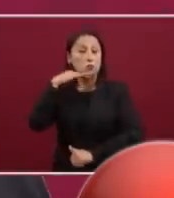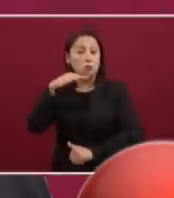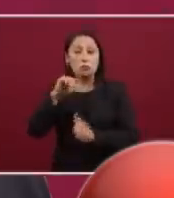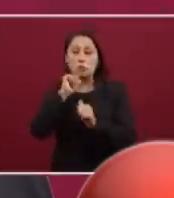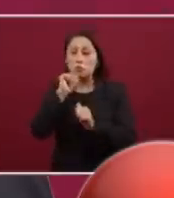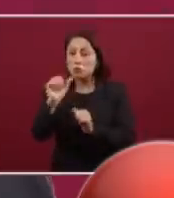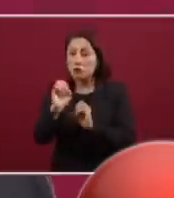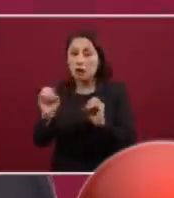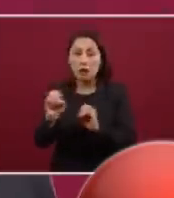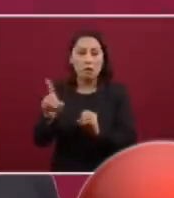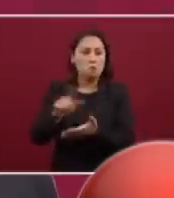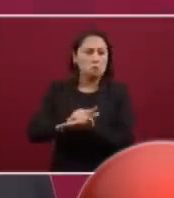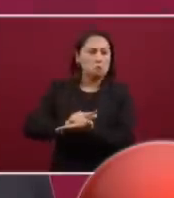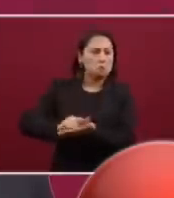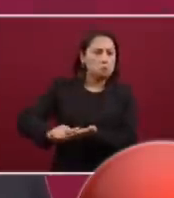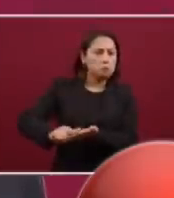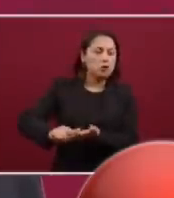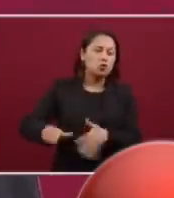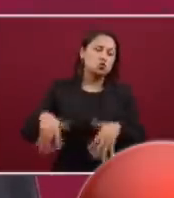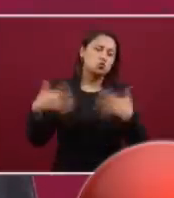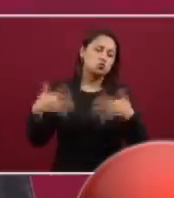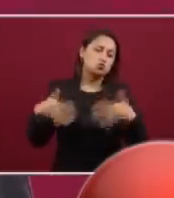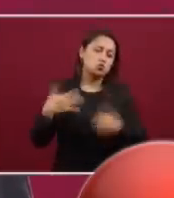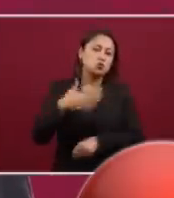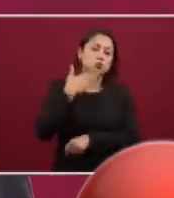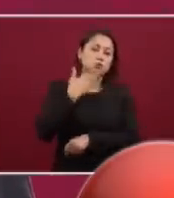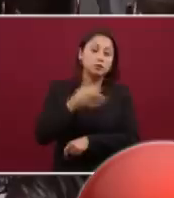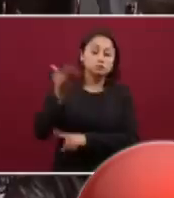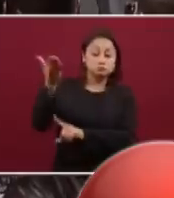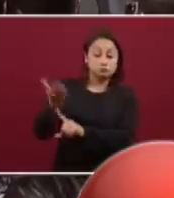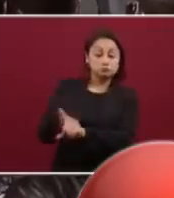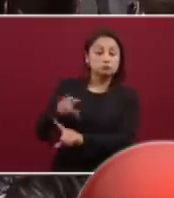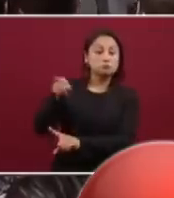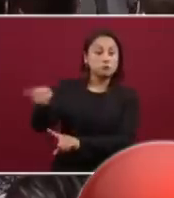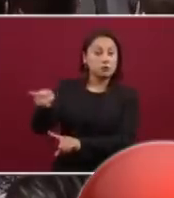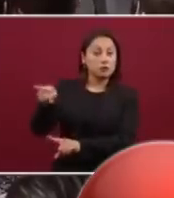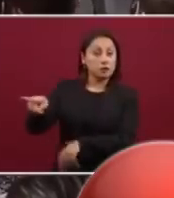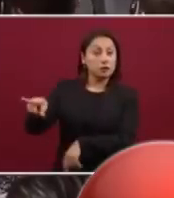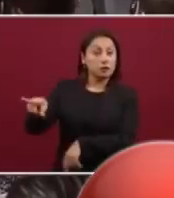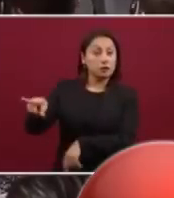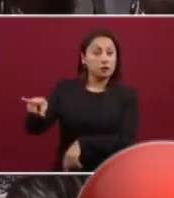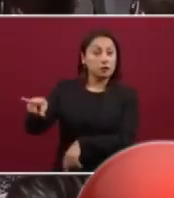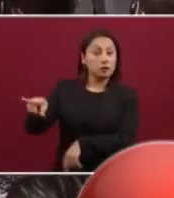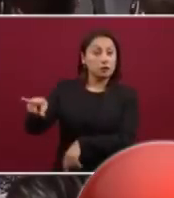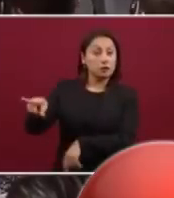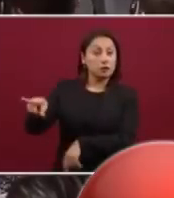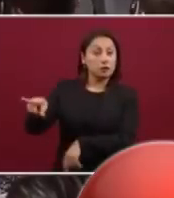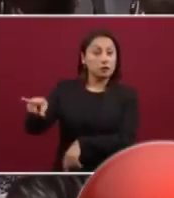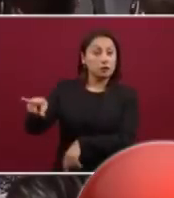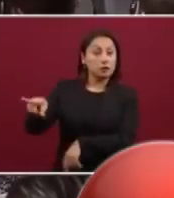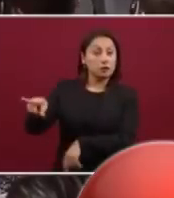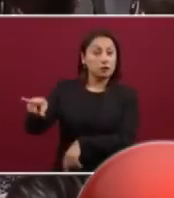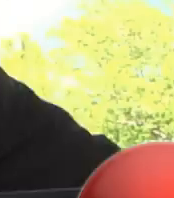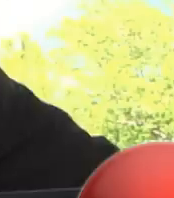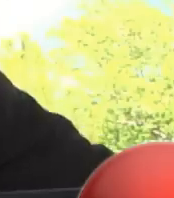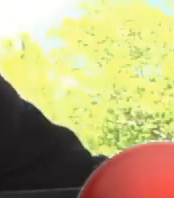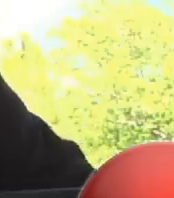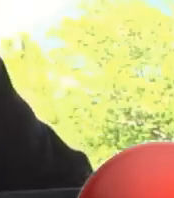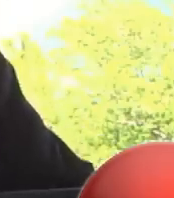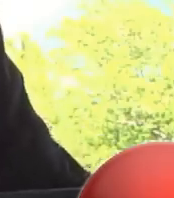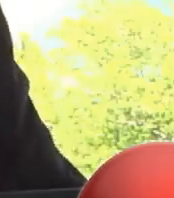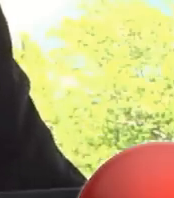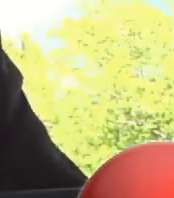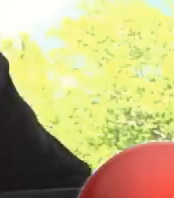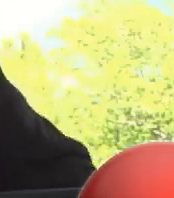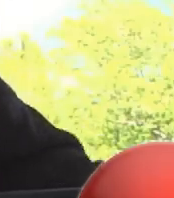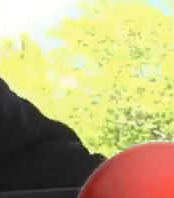como lo es el gobernador de había en señor presidente así como sale a respaldar a cuitláhuac